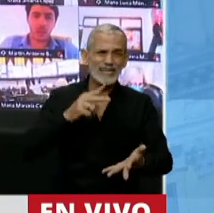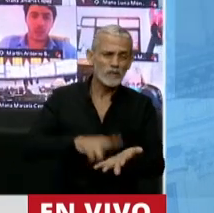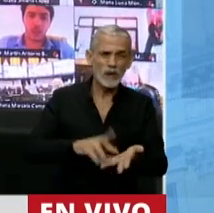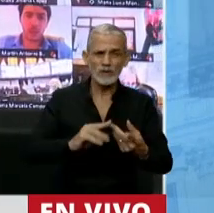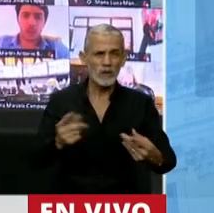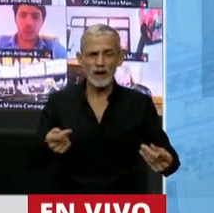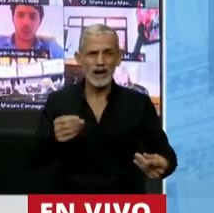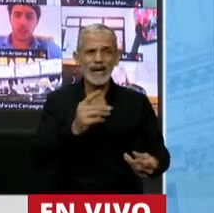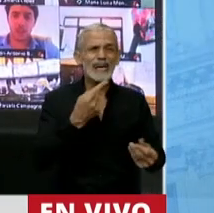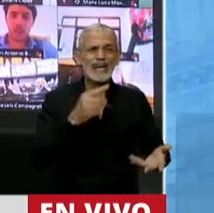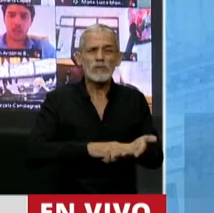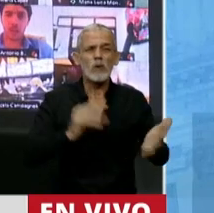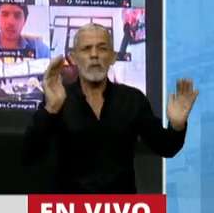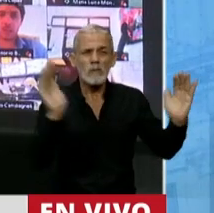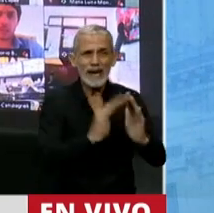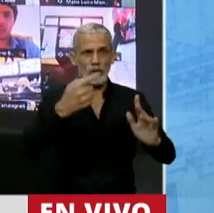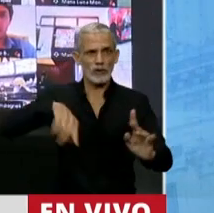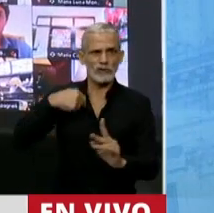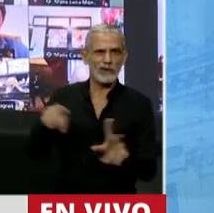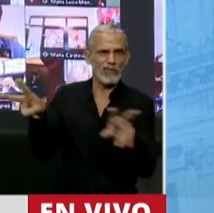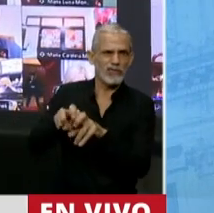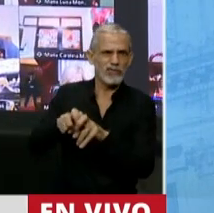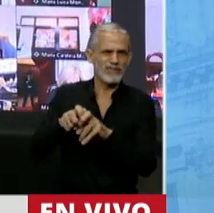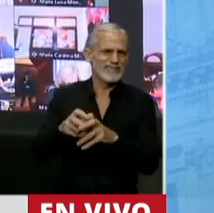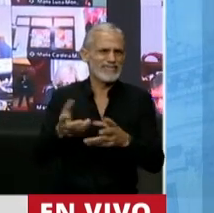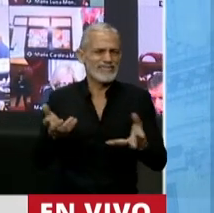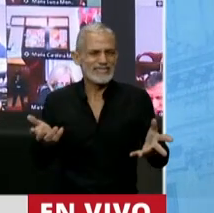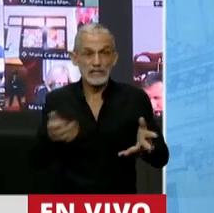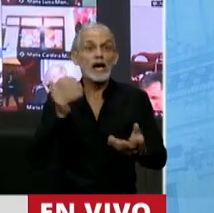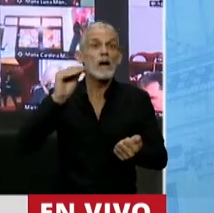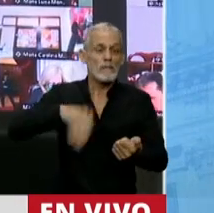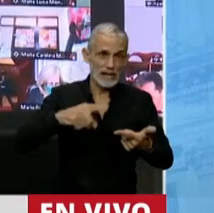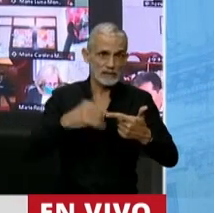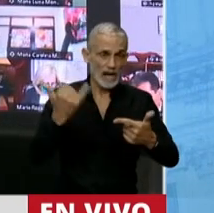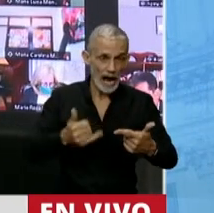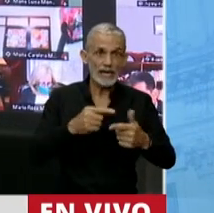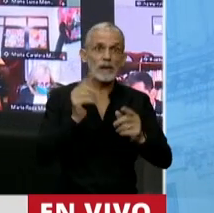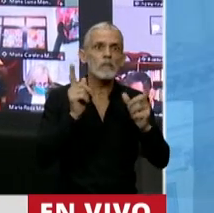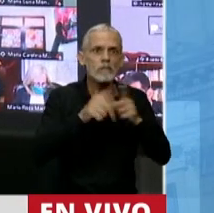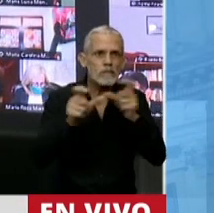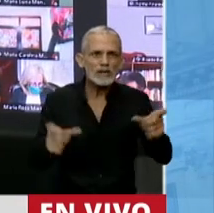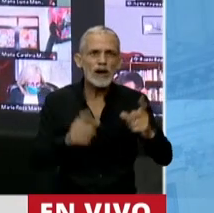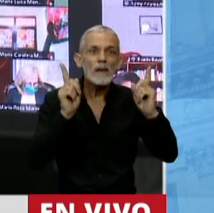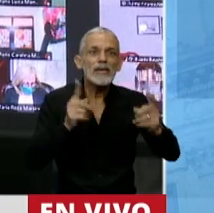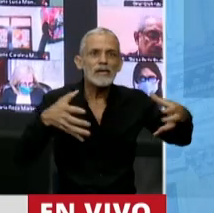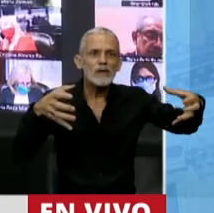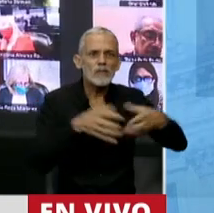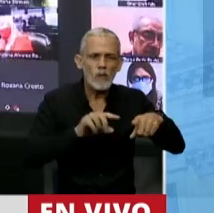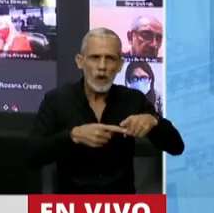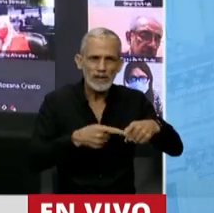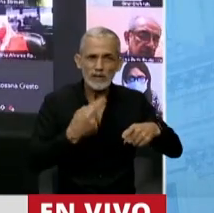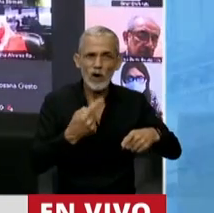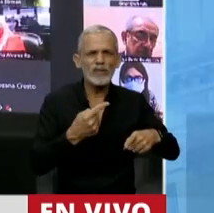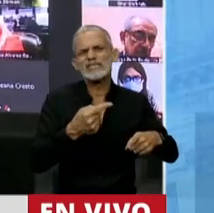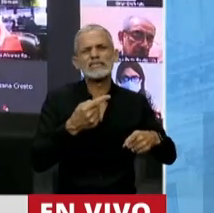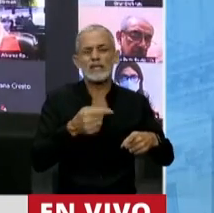a recibir menos tributos de los que vamos a recaudar. Si además tenemos a gente del propio bloque que les dice,